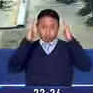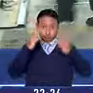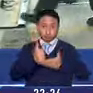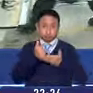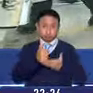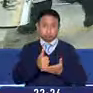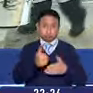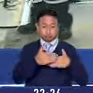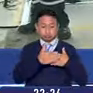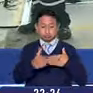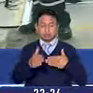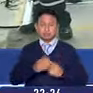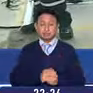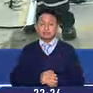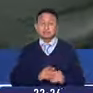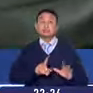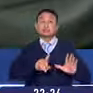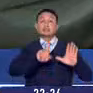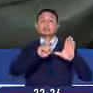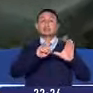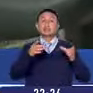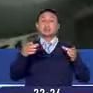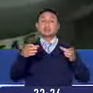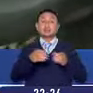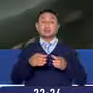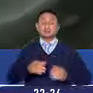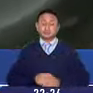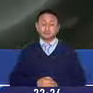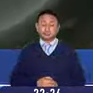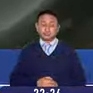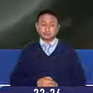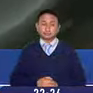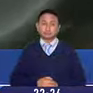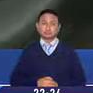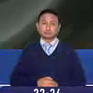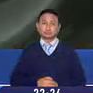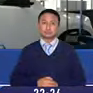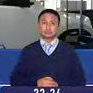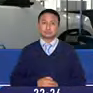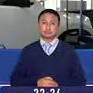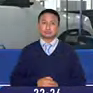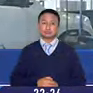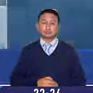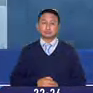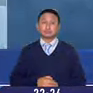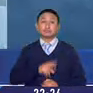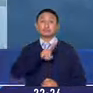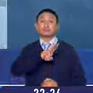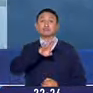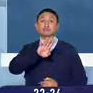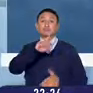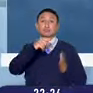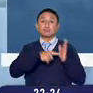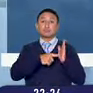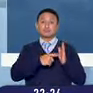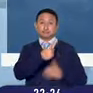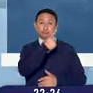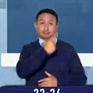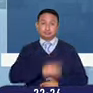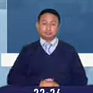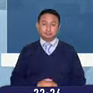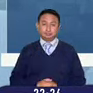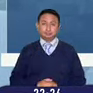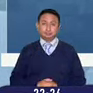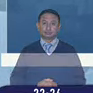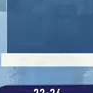centros de San Isidro, La Florida, Carapungo, Guamaní, Guajaló y Los Chillos. El 25 de mayo la atención será de 8